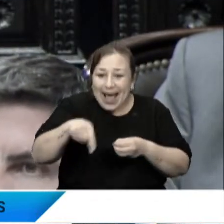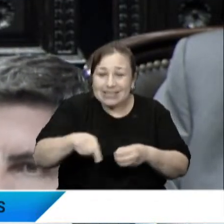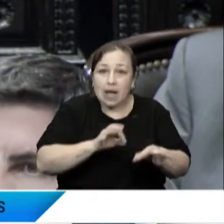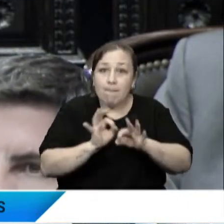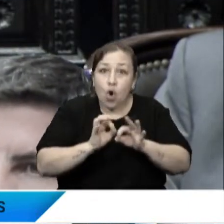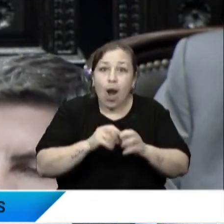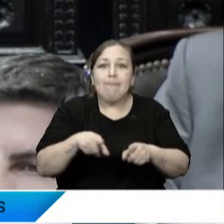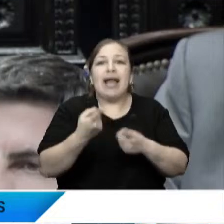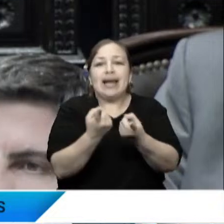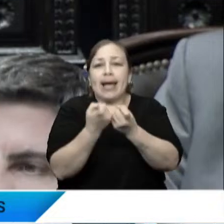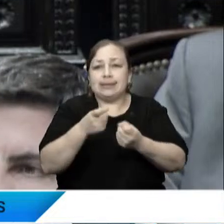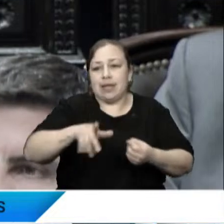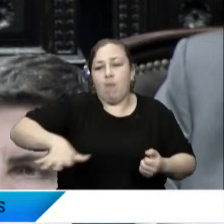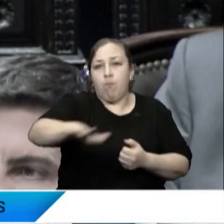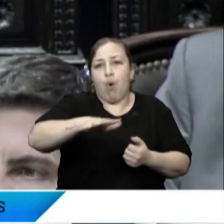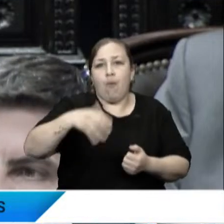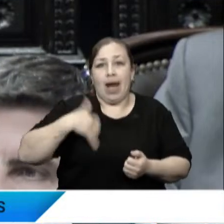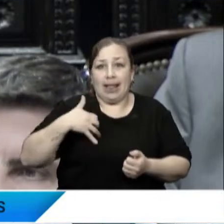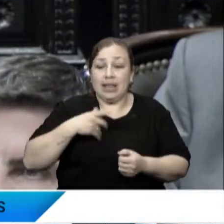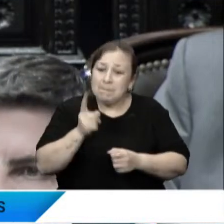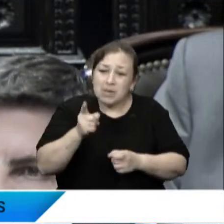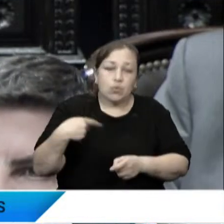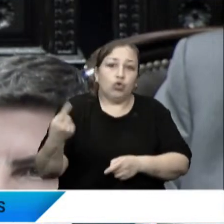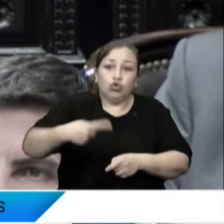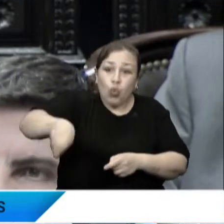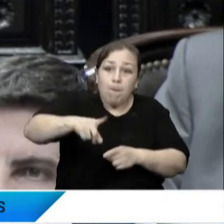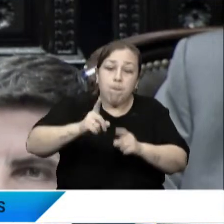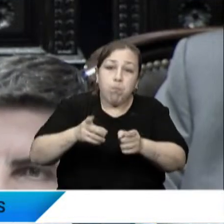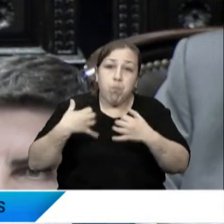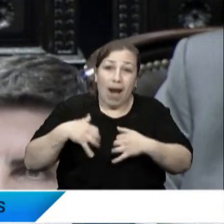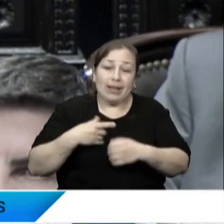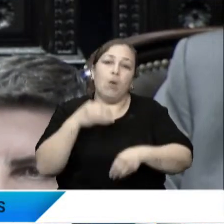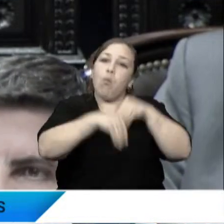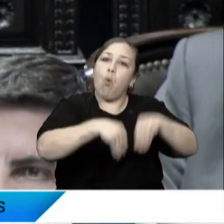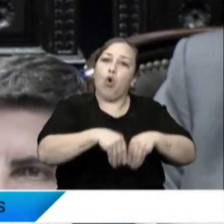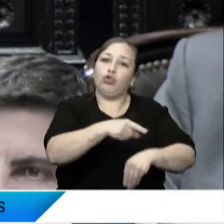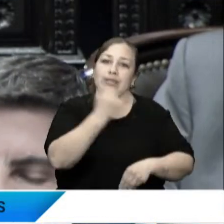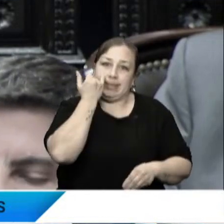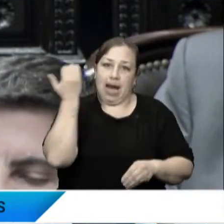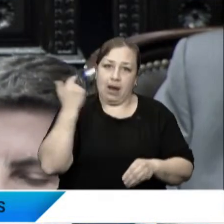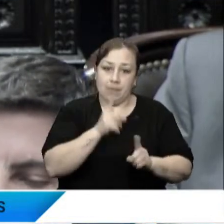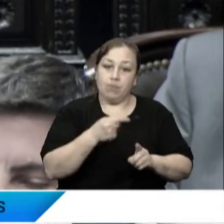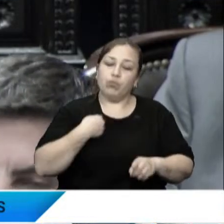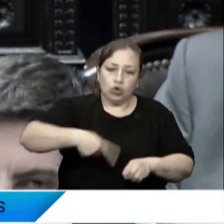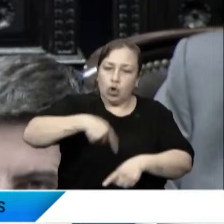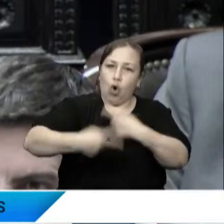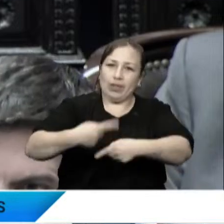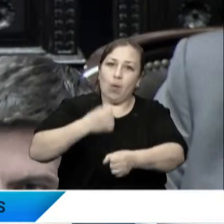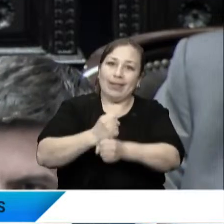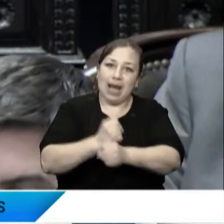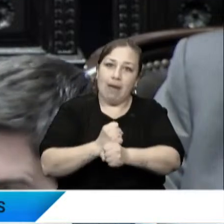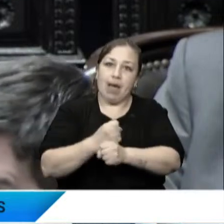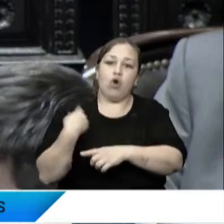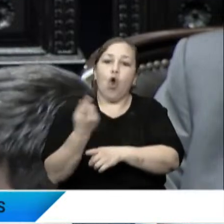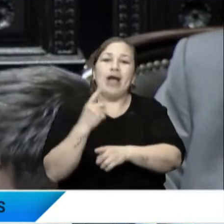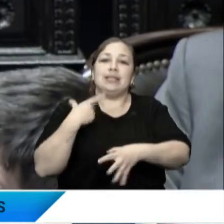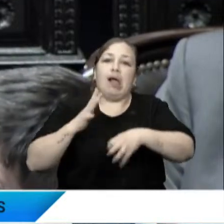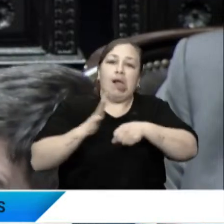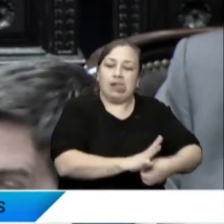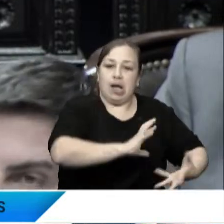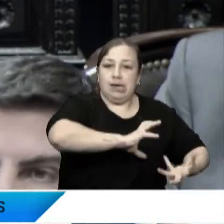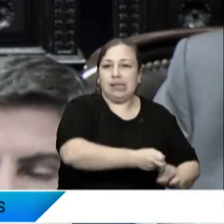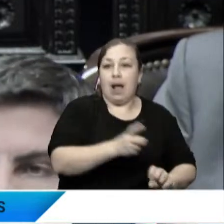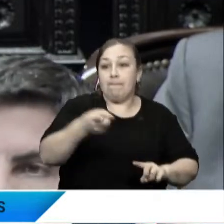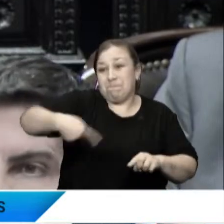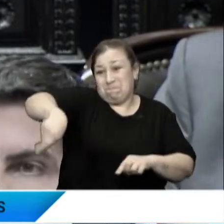programa que el pueblo argentino ha votado y no vamos a dejar de trabajar en eso y dejarnos sometidos por